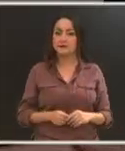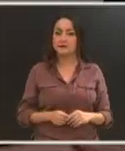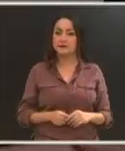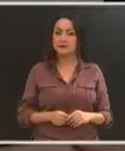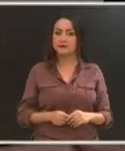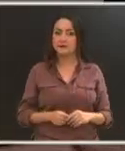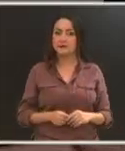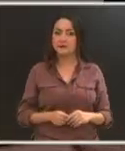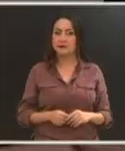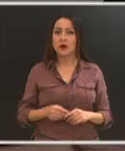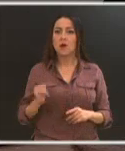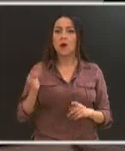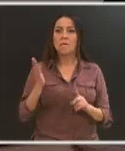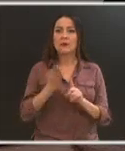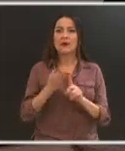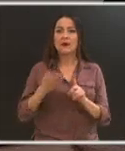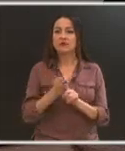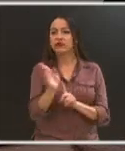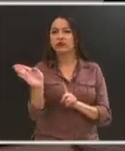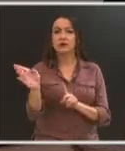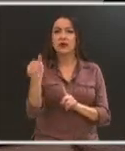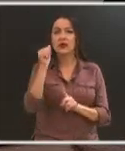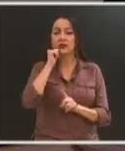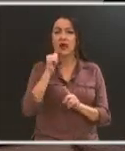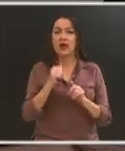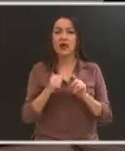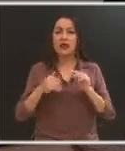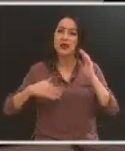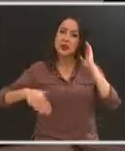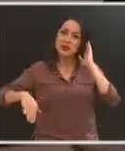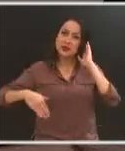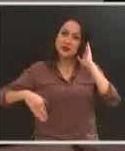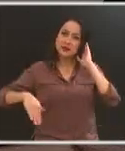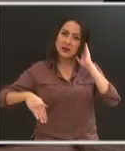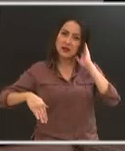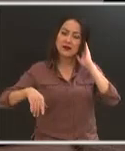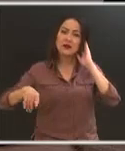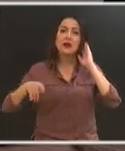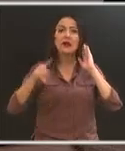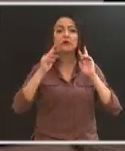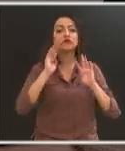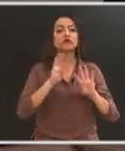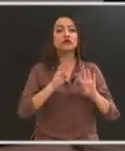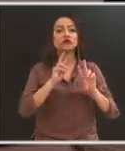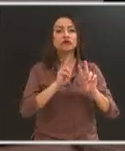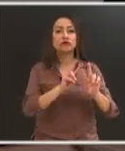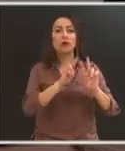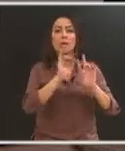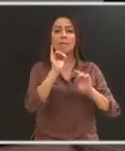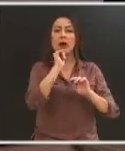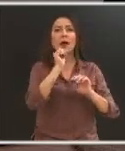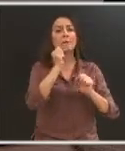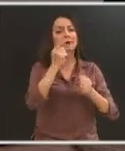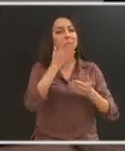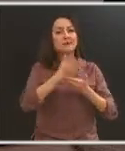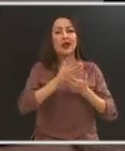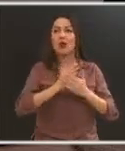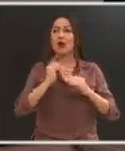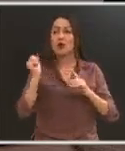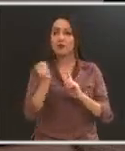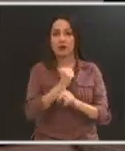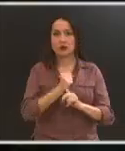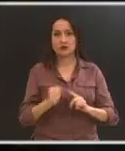víctimas colaterales del asesinato de un DJ organizaron una vigilia para pedir un alto a la